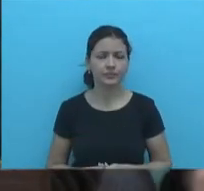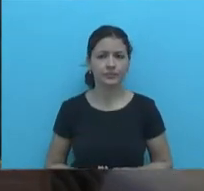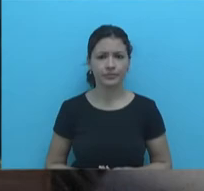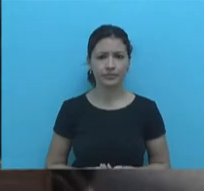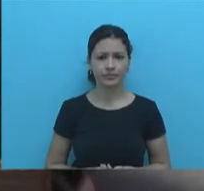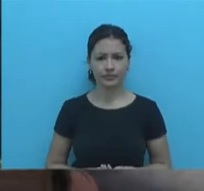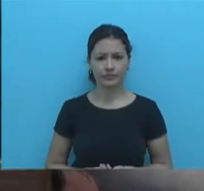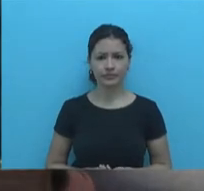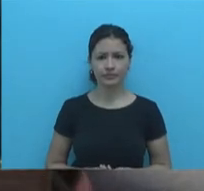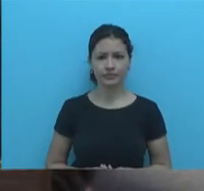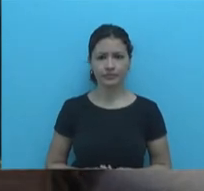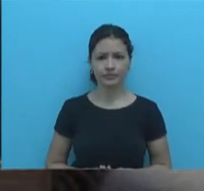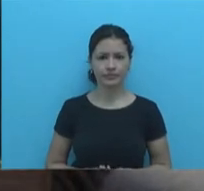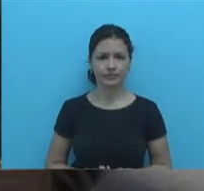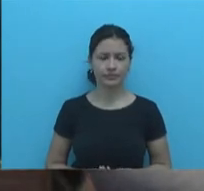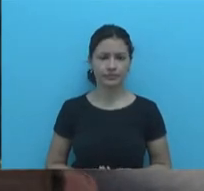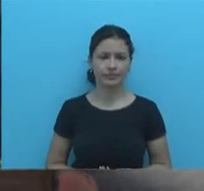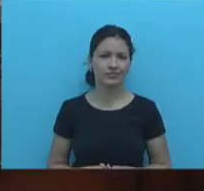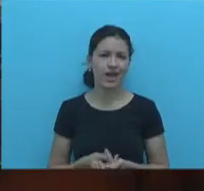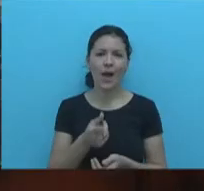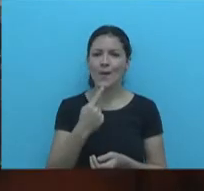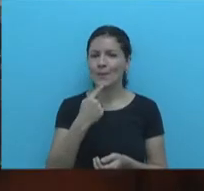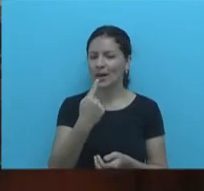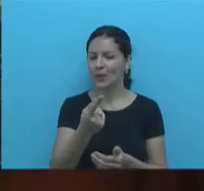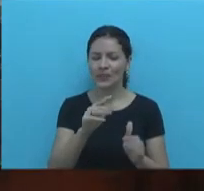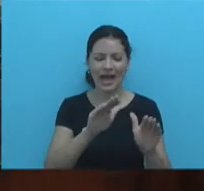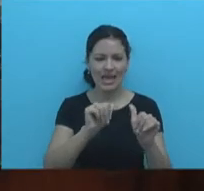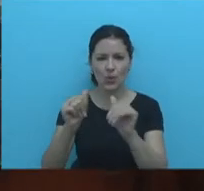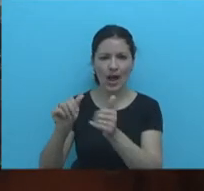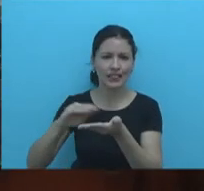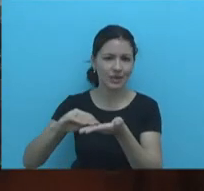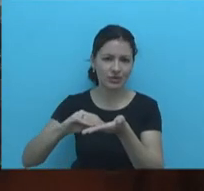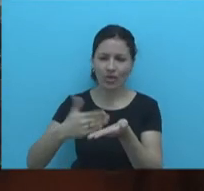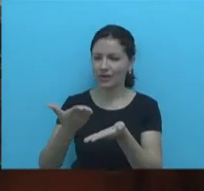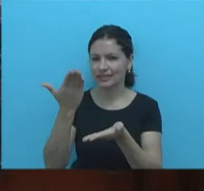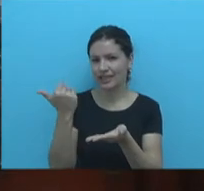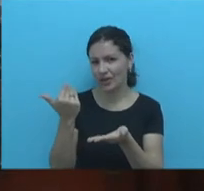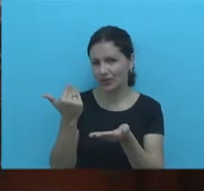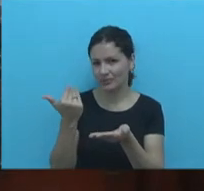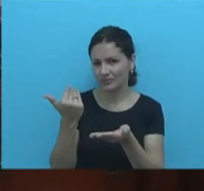Sí, tiene la palabra la diputada. Fue el mismo planteamiento que hizo diputado Maggi.